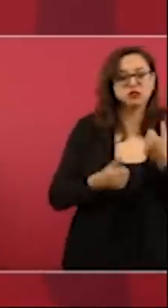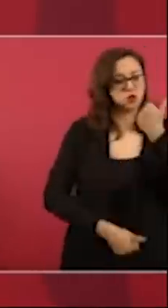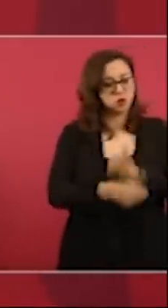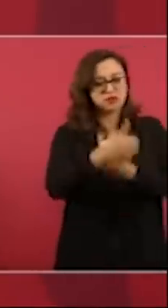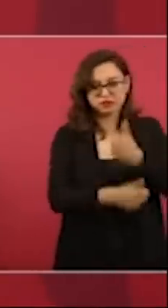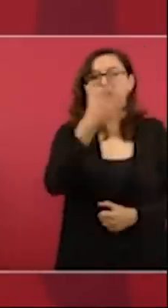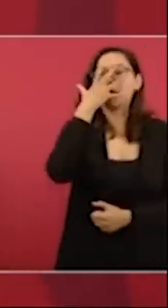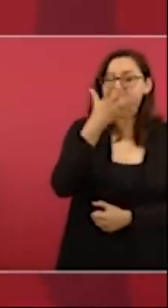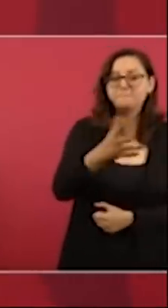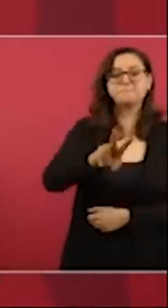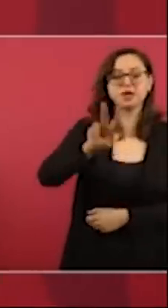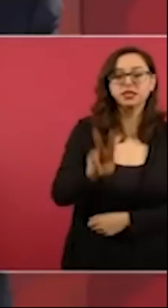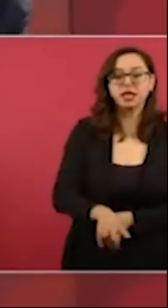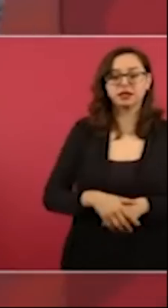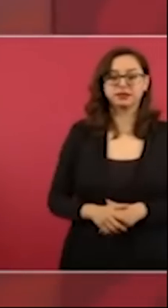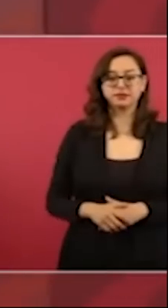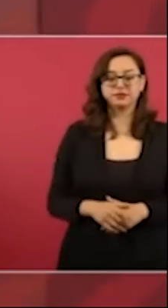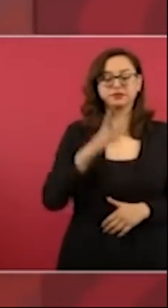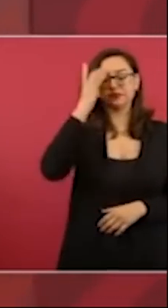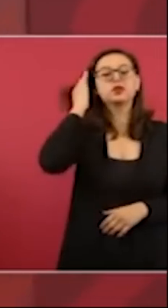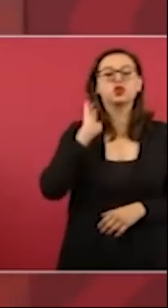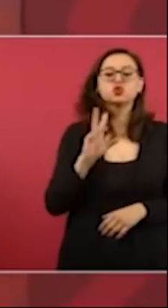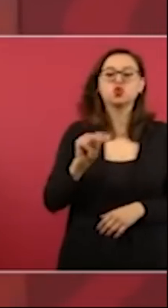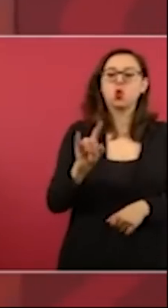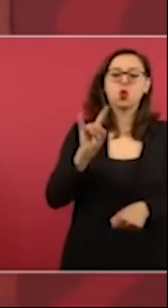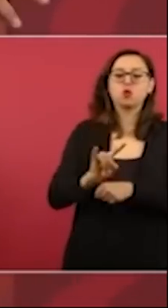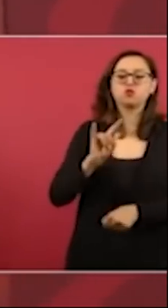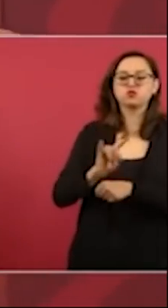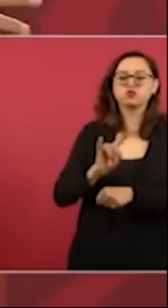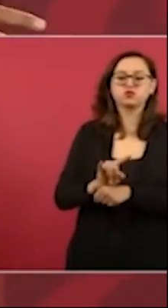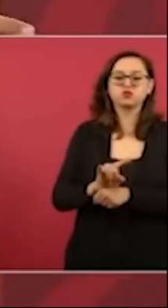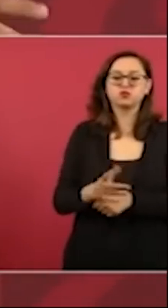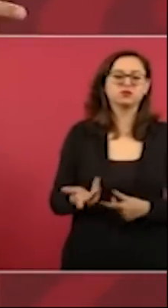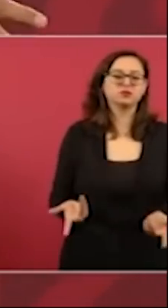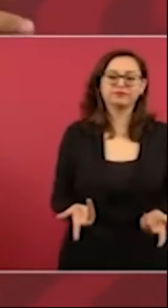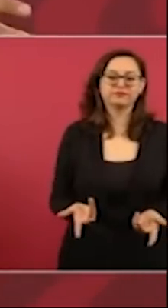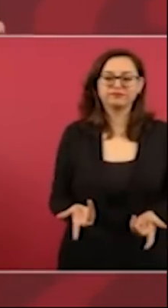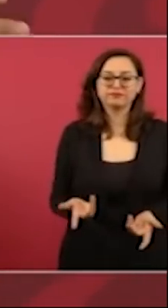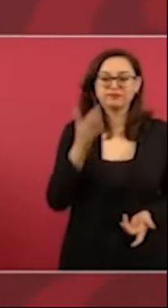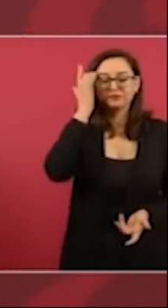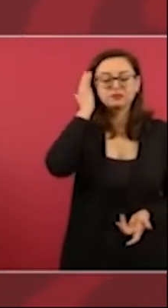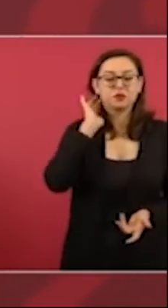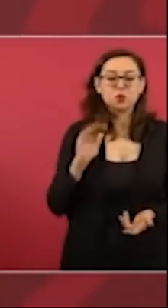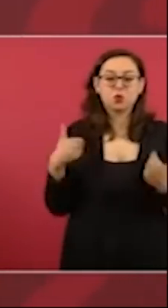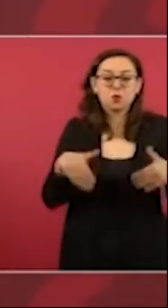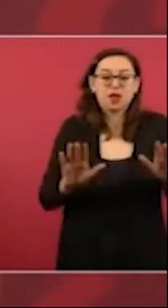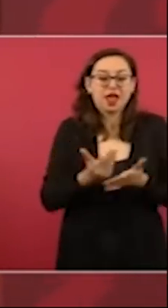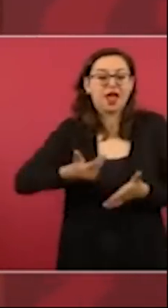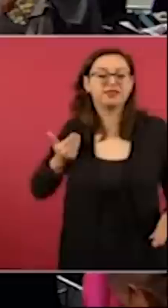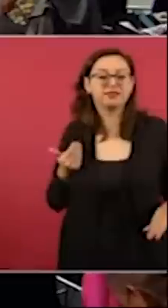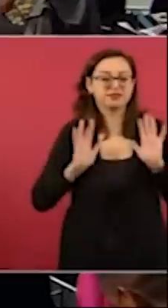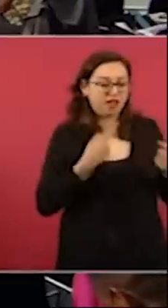Si se tratara como antes de simular que hay democracia, ya hubiésemos llegado a acuerdos con ellos.